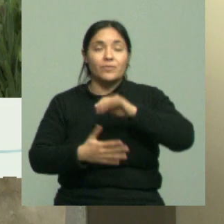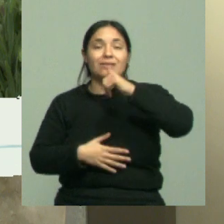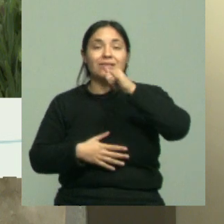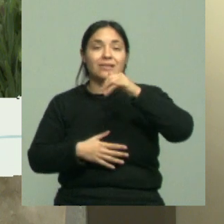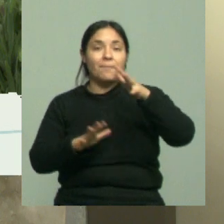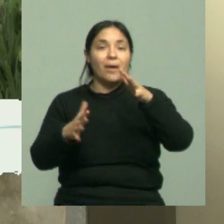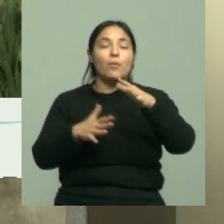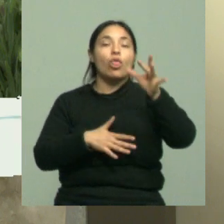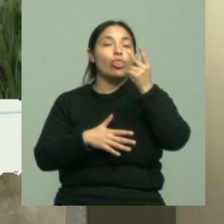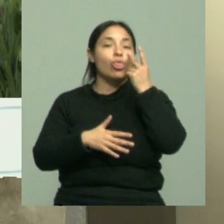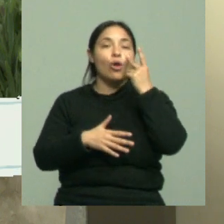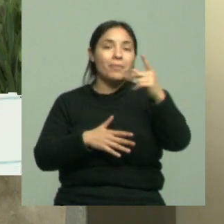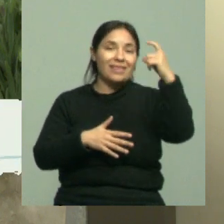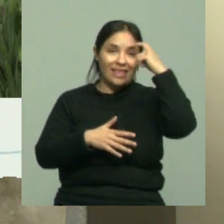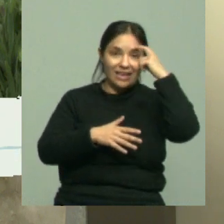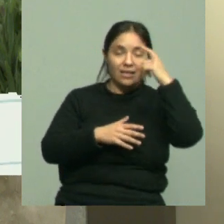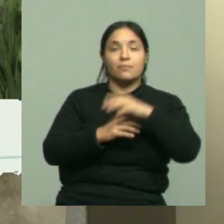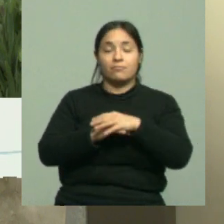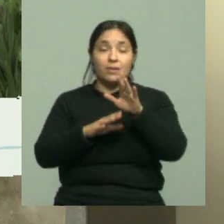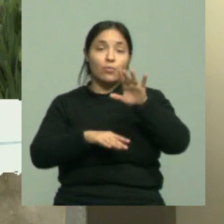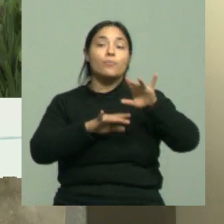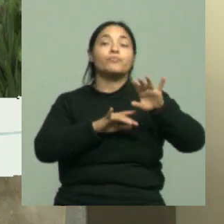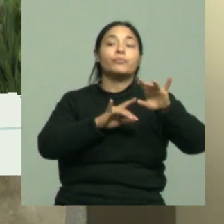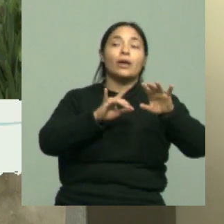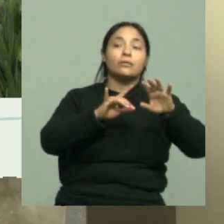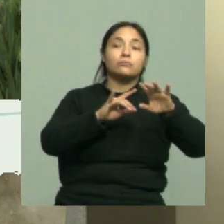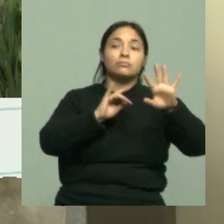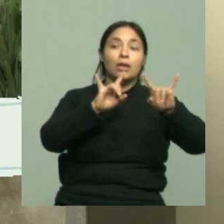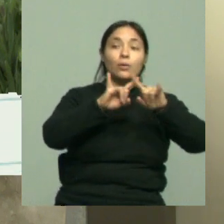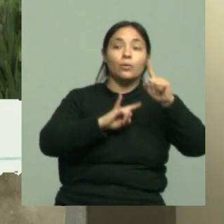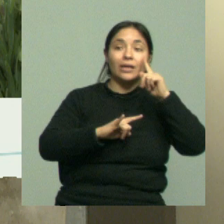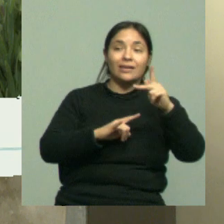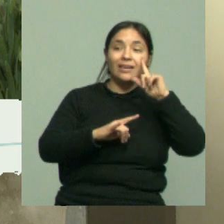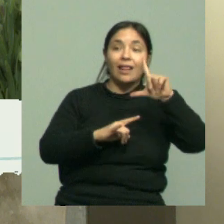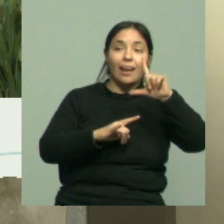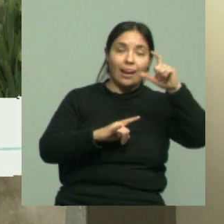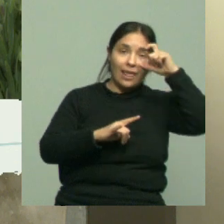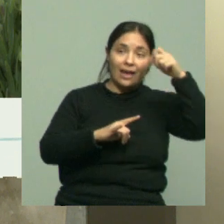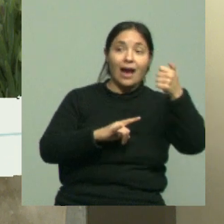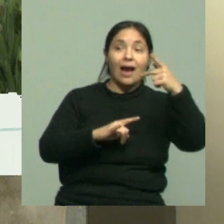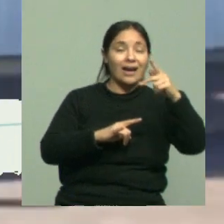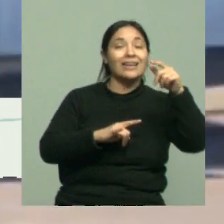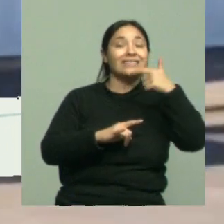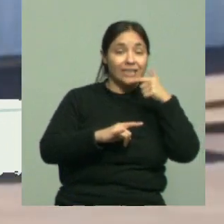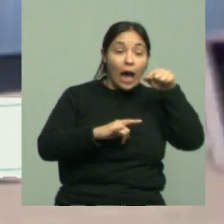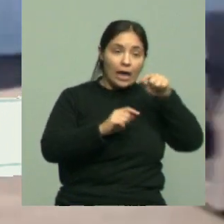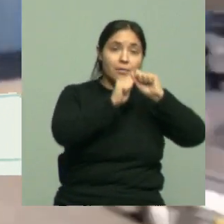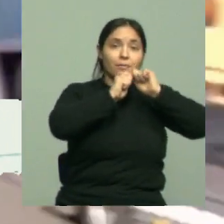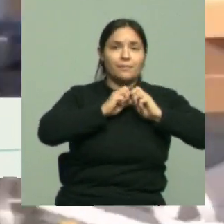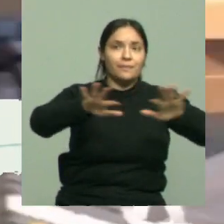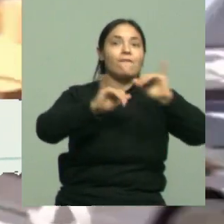fue alrededor del 2010 cuando mediante Wikileaks se dieron a conocer documentos confidenciales a nivel global, ¿no? Sí. De